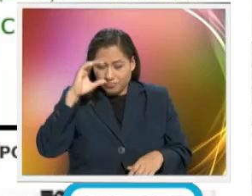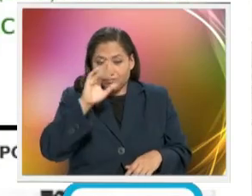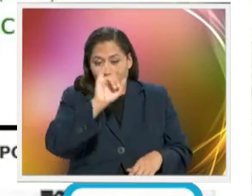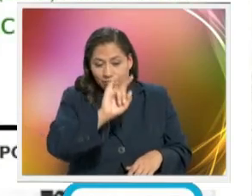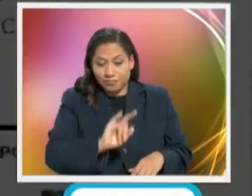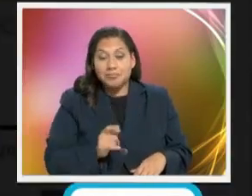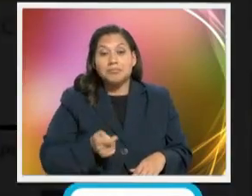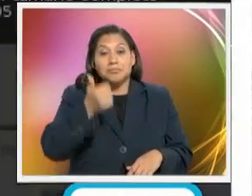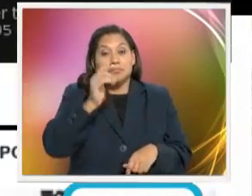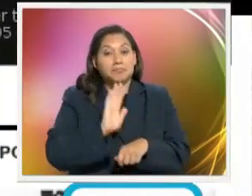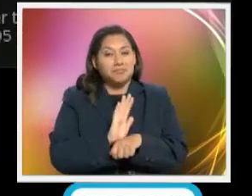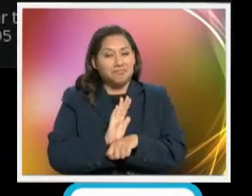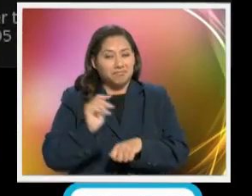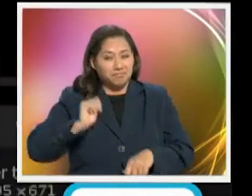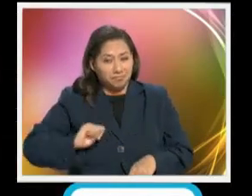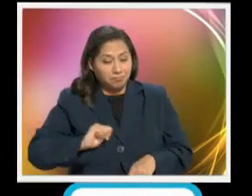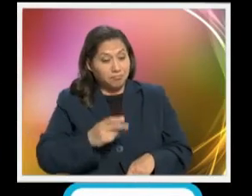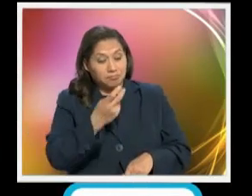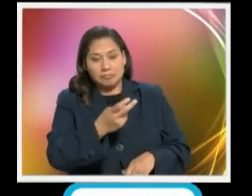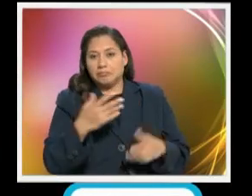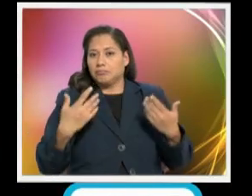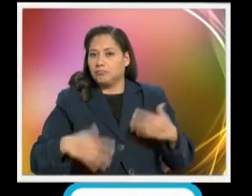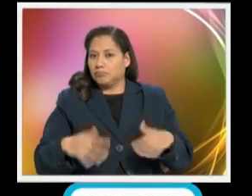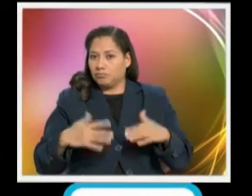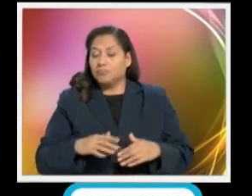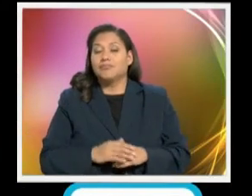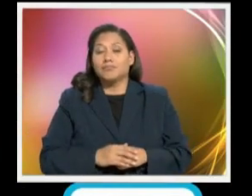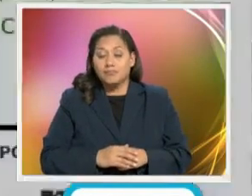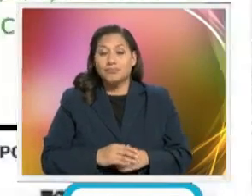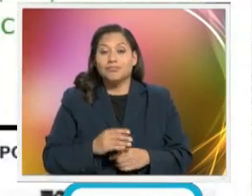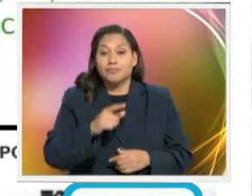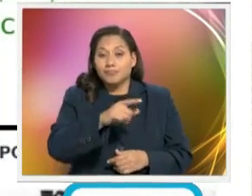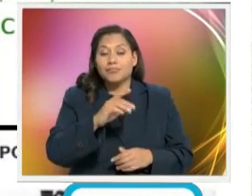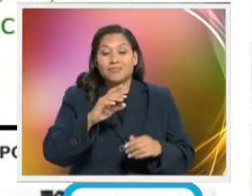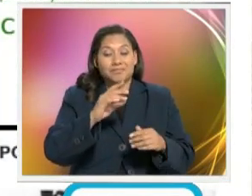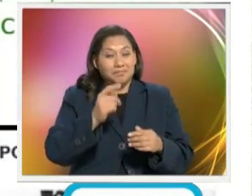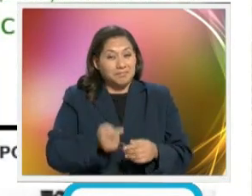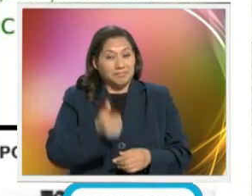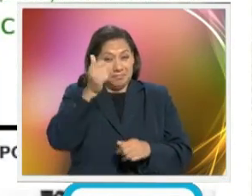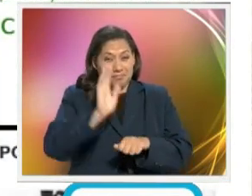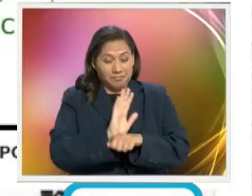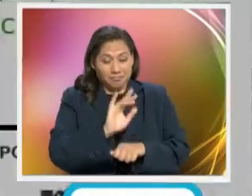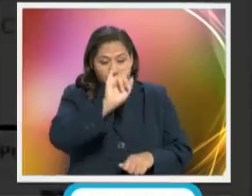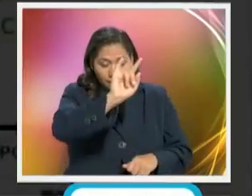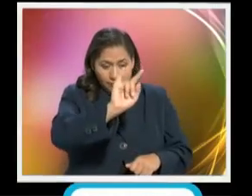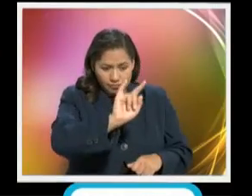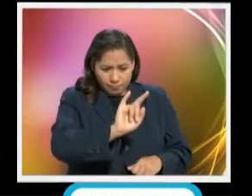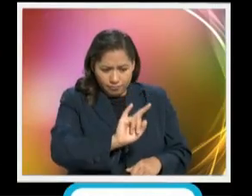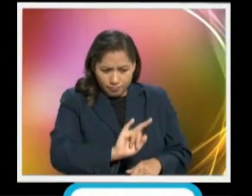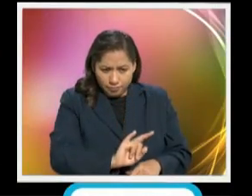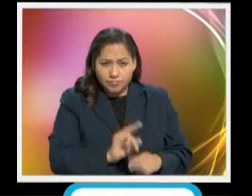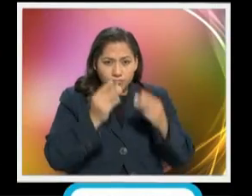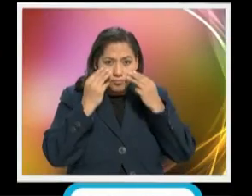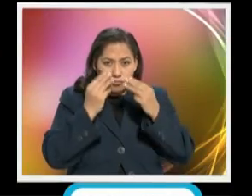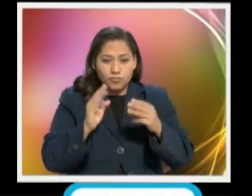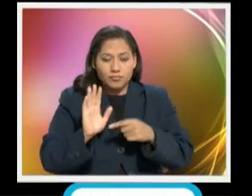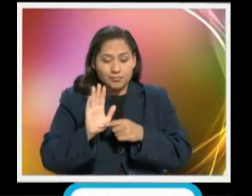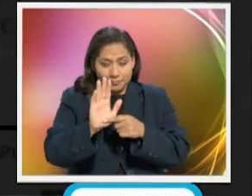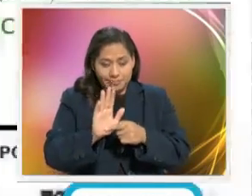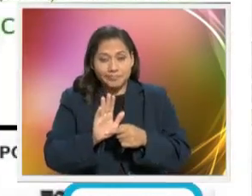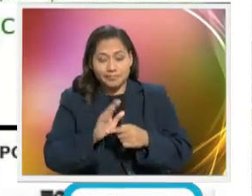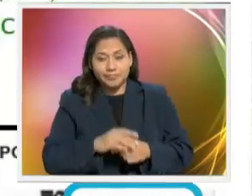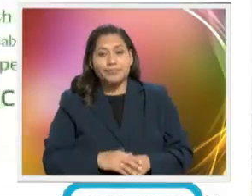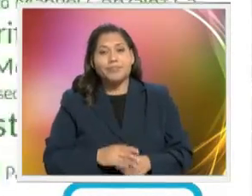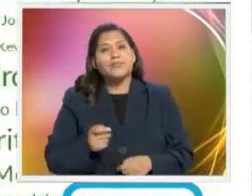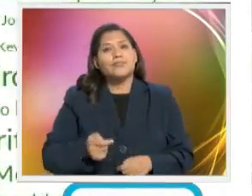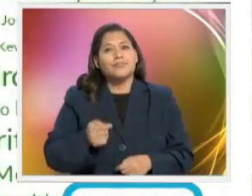los primeros cines, Eso por ejemplo. está delicioso. Los carteles de las primeras películas, ¿no? Exhibidas, bueno, de las películas exhibidas